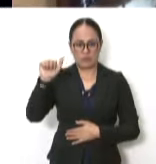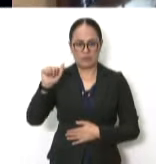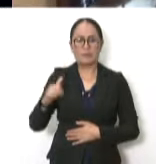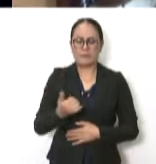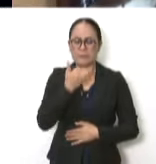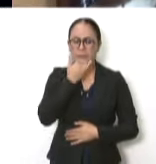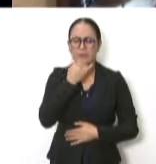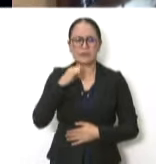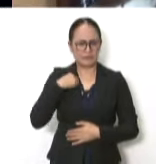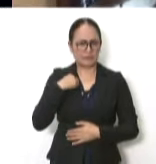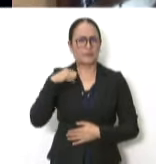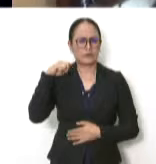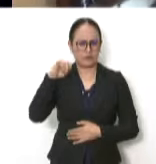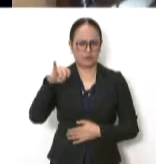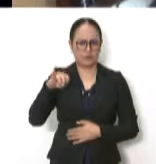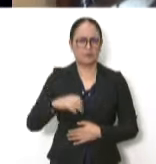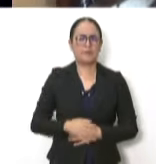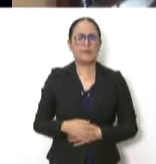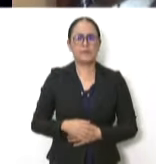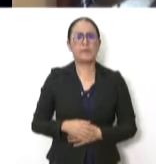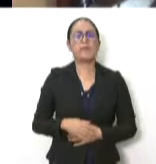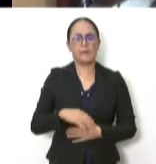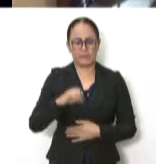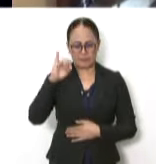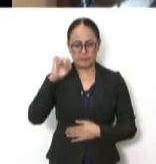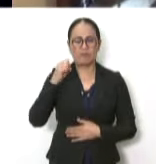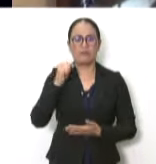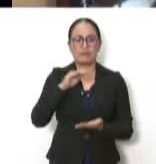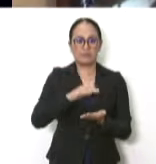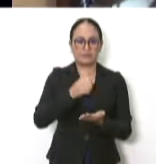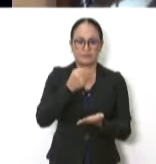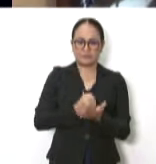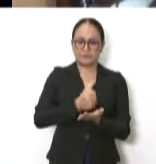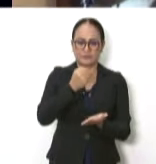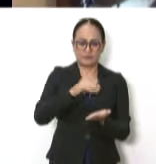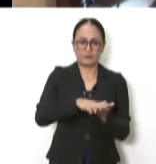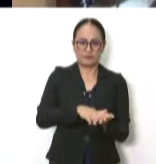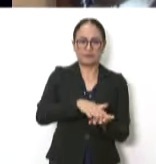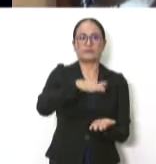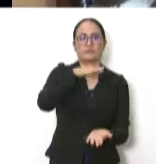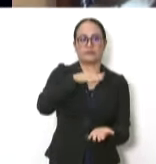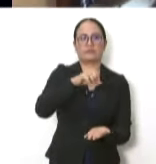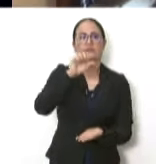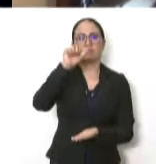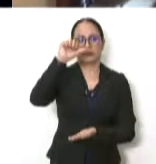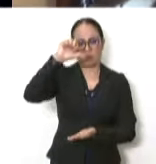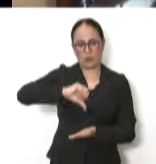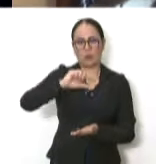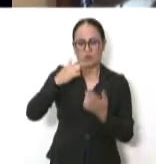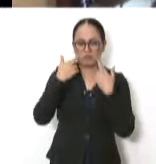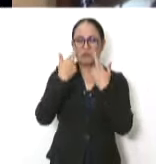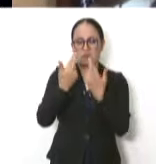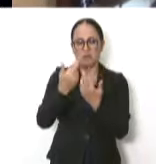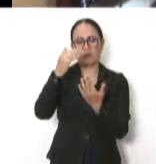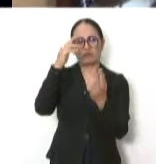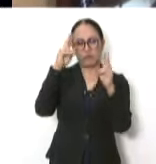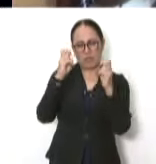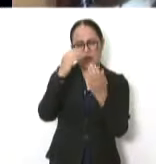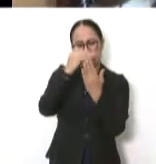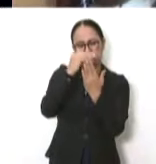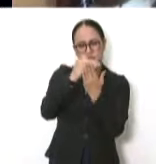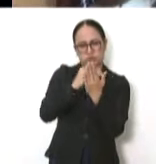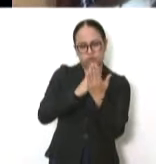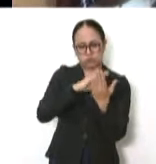Perdón, a favor también. En consecuencia, queda aprobado por unanimidad el orden del día de esta sesión sin que se